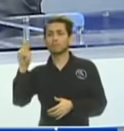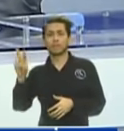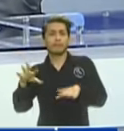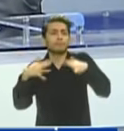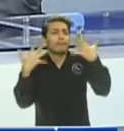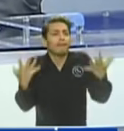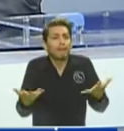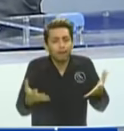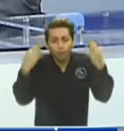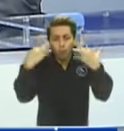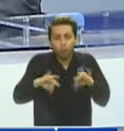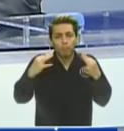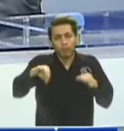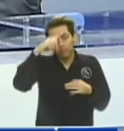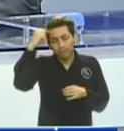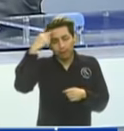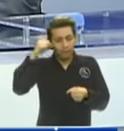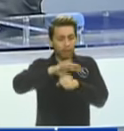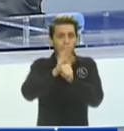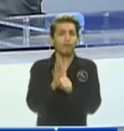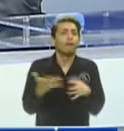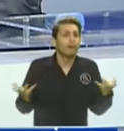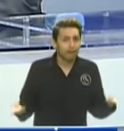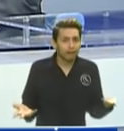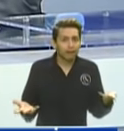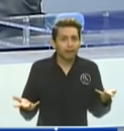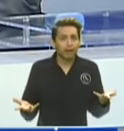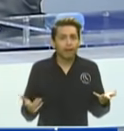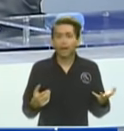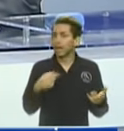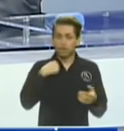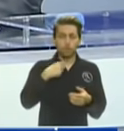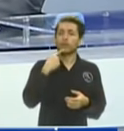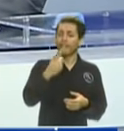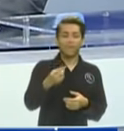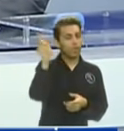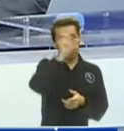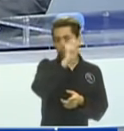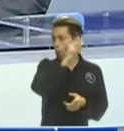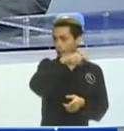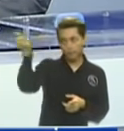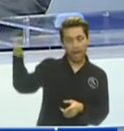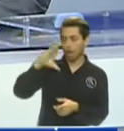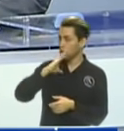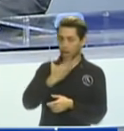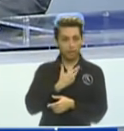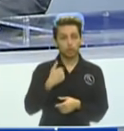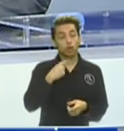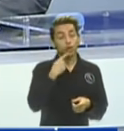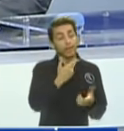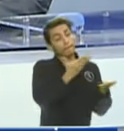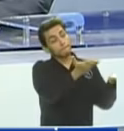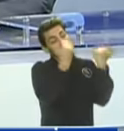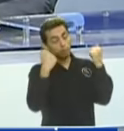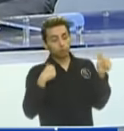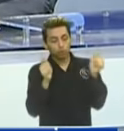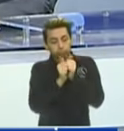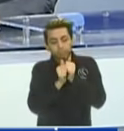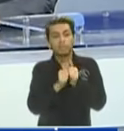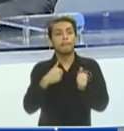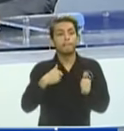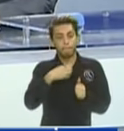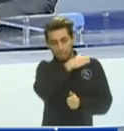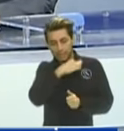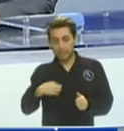viene el ministro. ¿Por qué? Porque vamos a ir a Hualán a atender la emergencia. El presidente va a ir a Hualán para ir a ver que el cerco sanitario